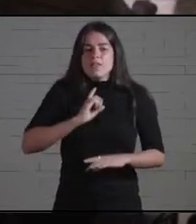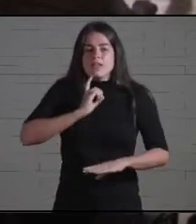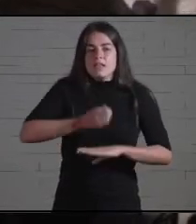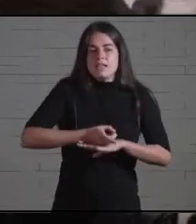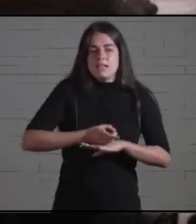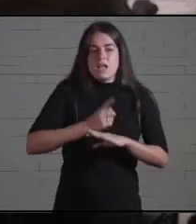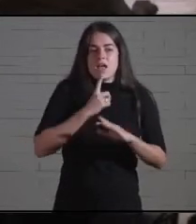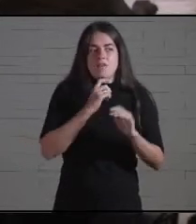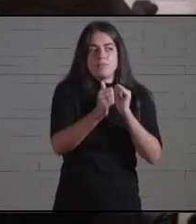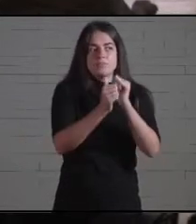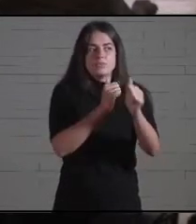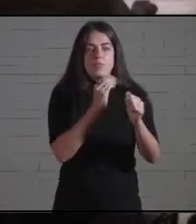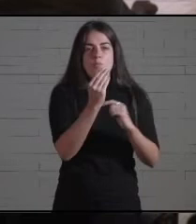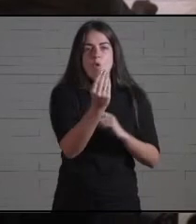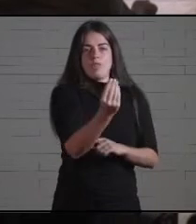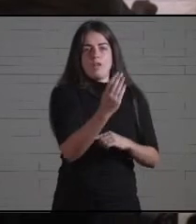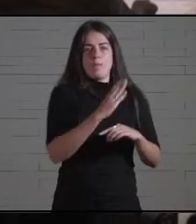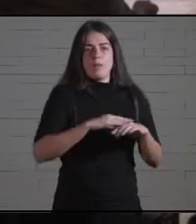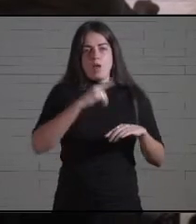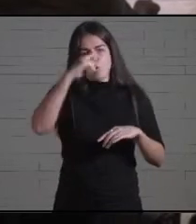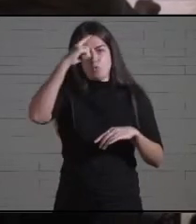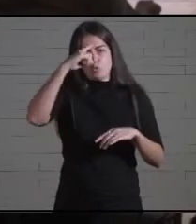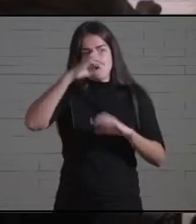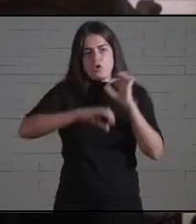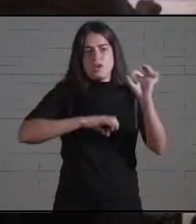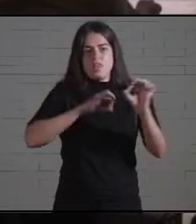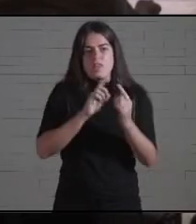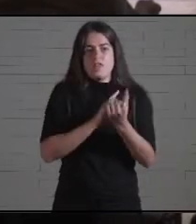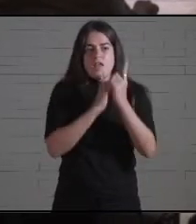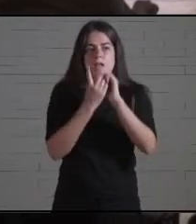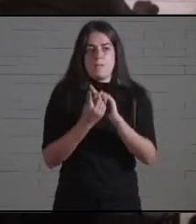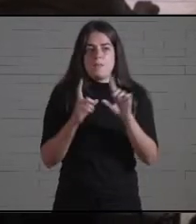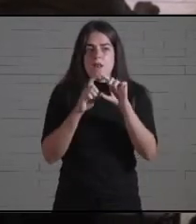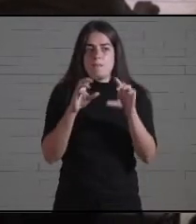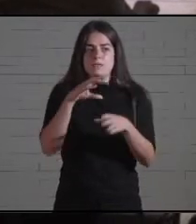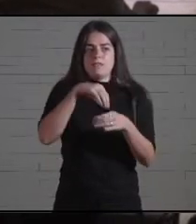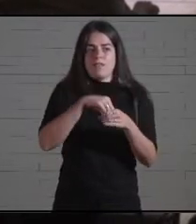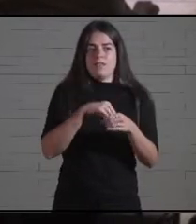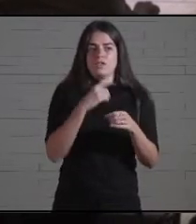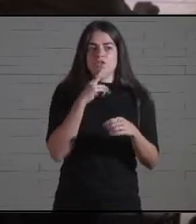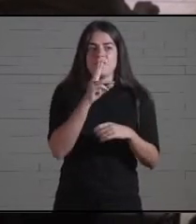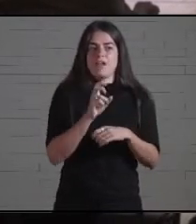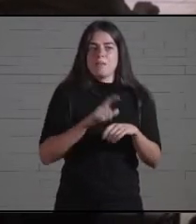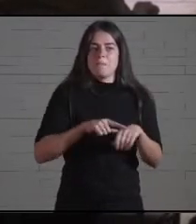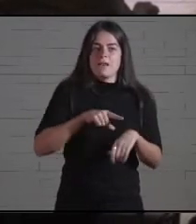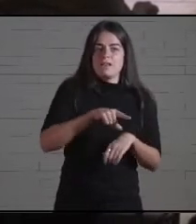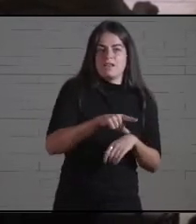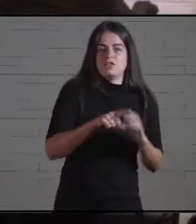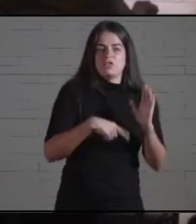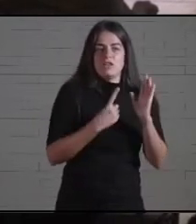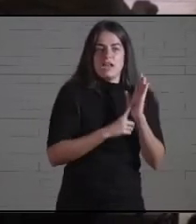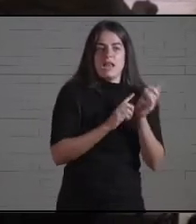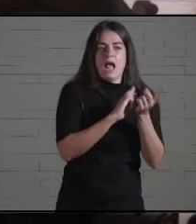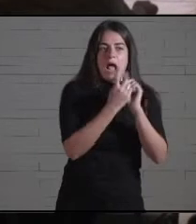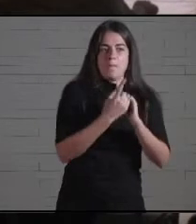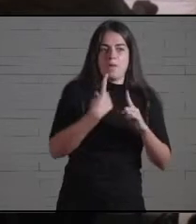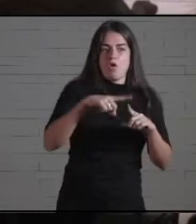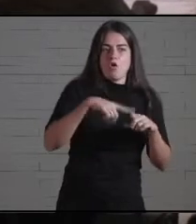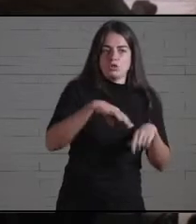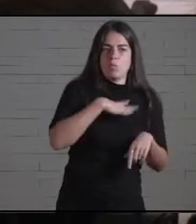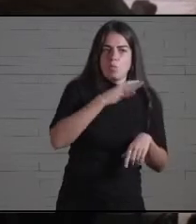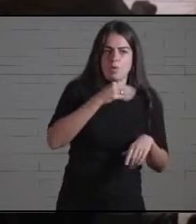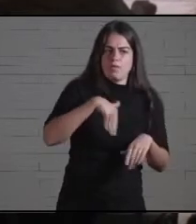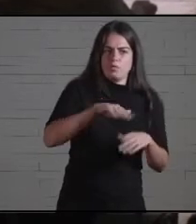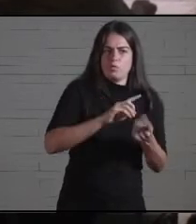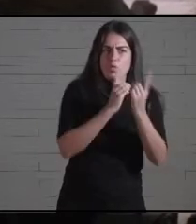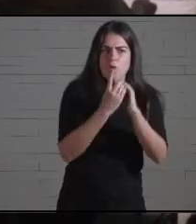modelo para cambiar la cultura organizativa dentro de una empresa. Porque las leyes pueden cambiar cosas y las van a cambiar, pero después también hay un